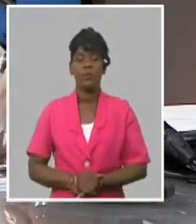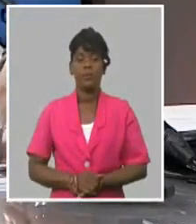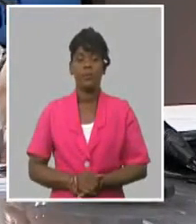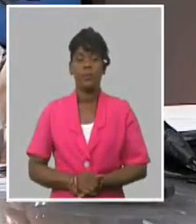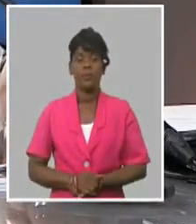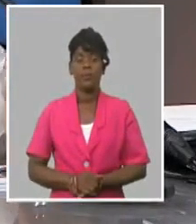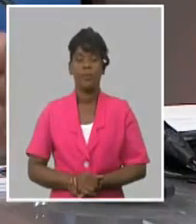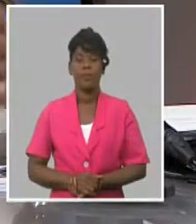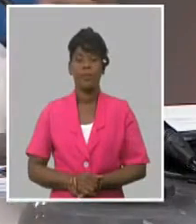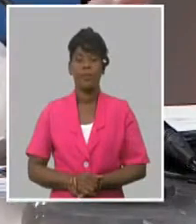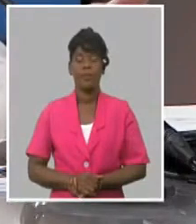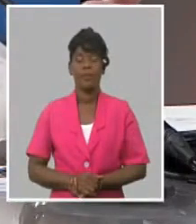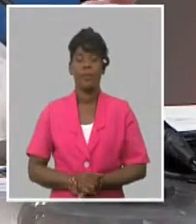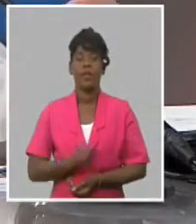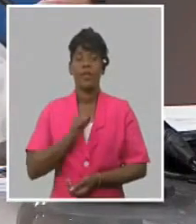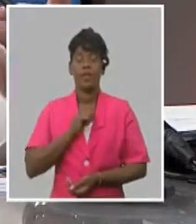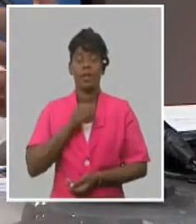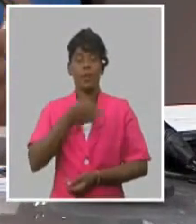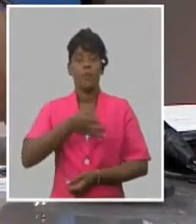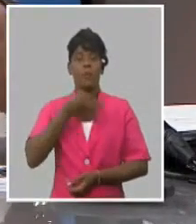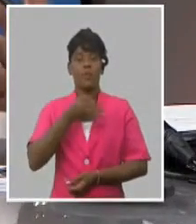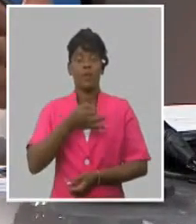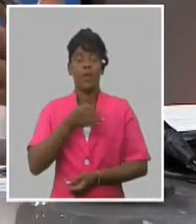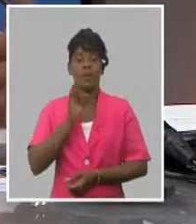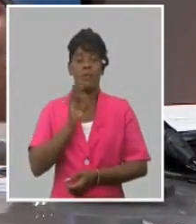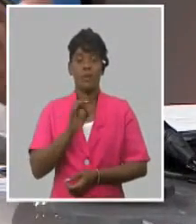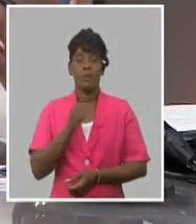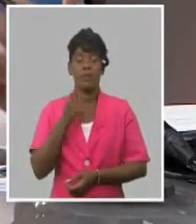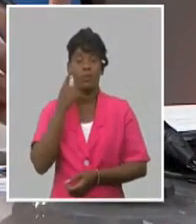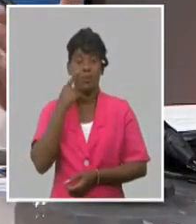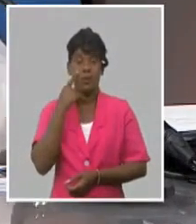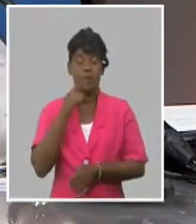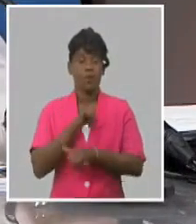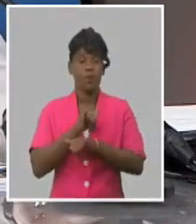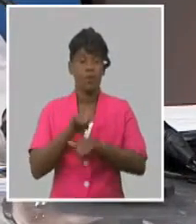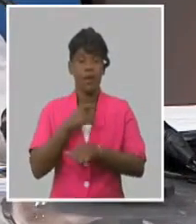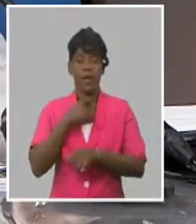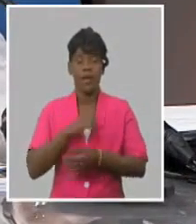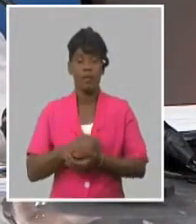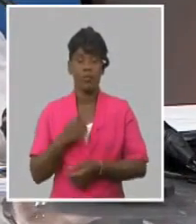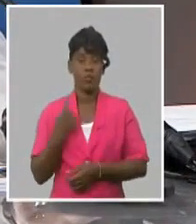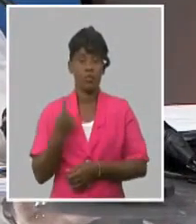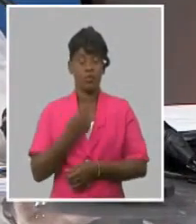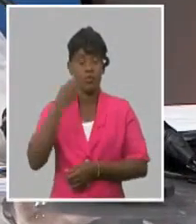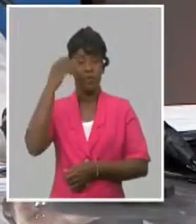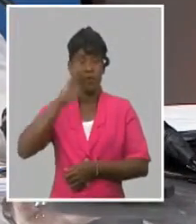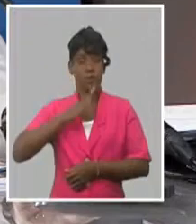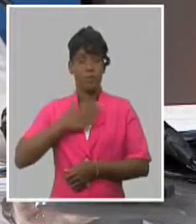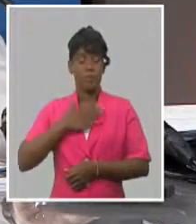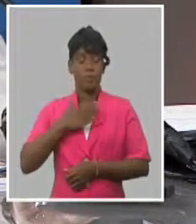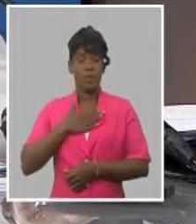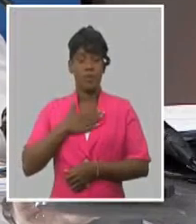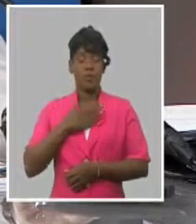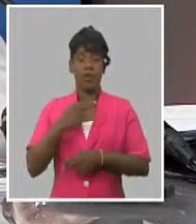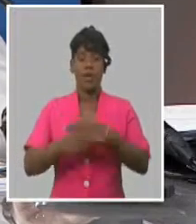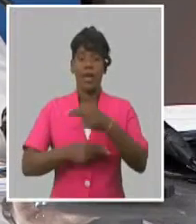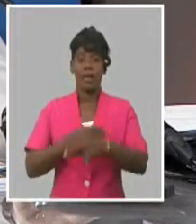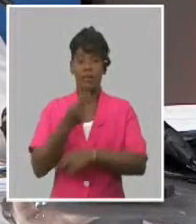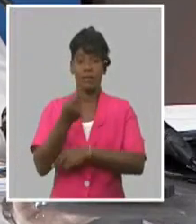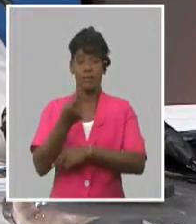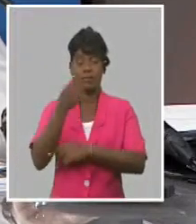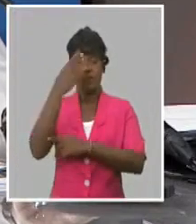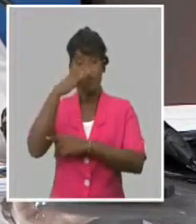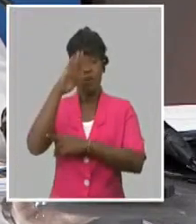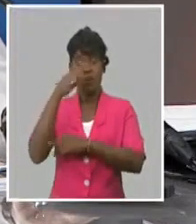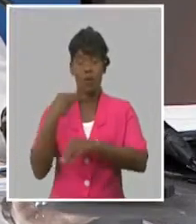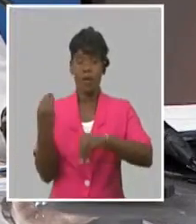solo con el ánimo de ilustrar que el entramado institucional que ha generado la dualidad monetaria y